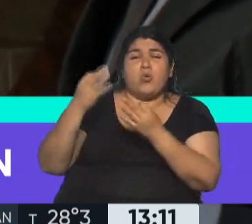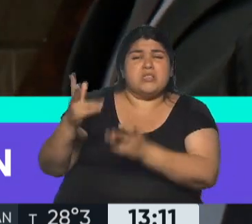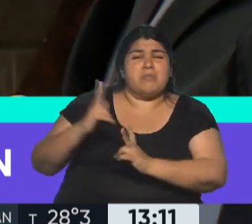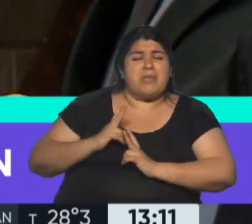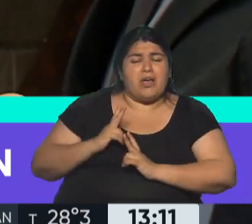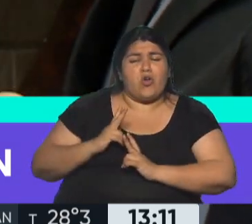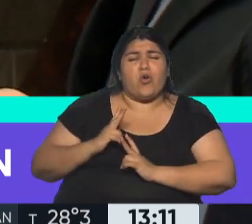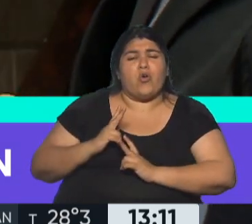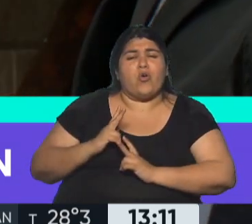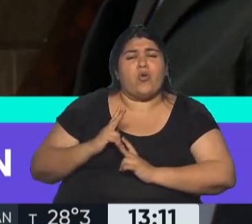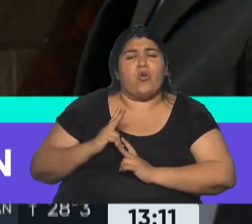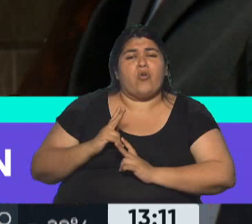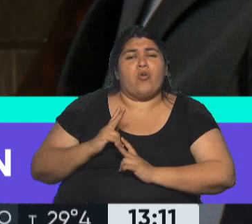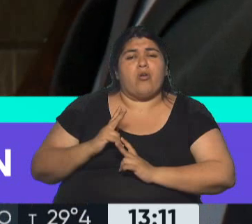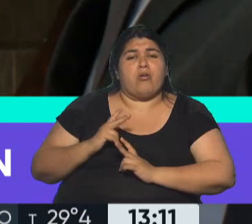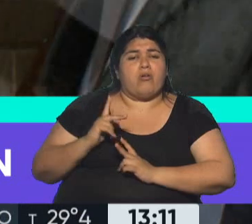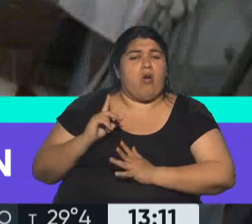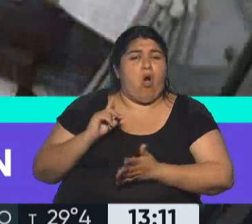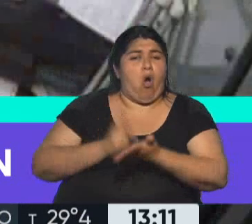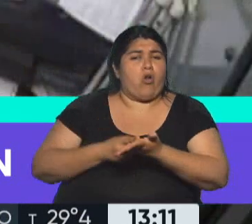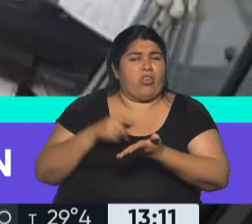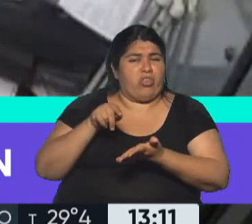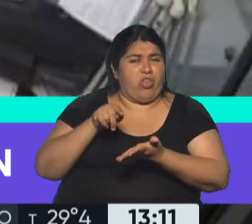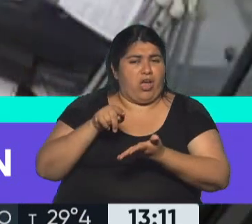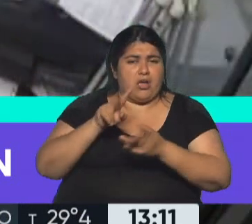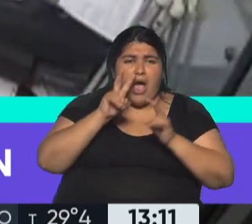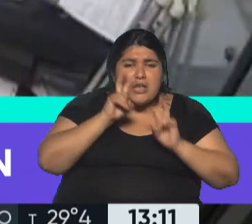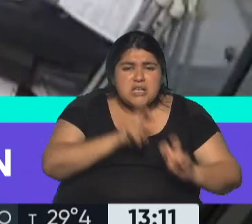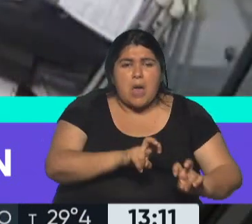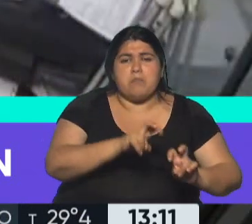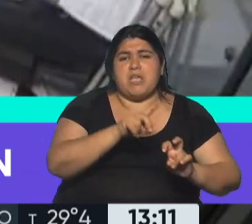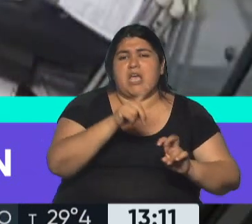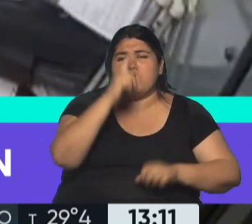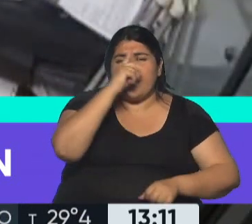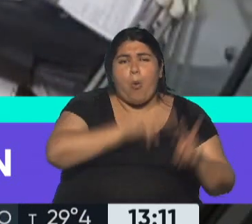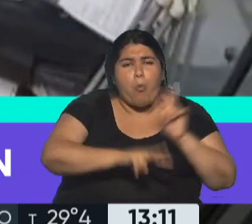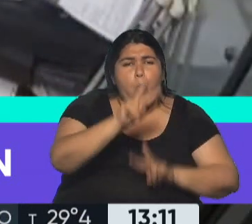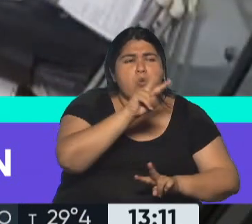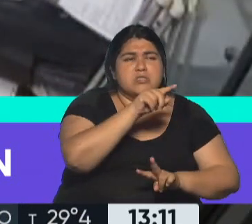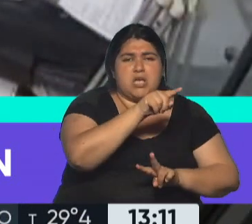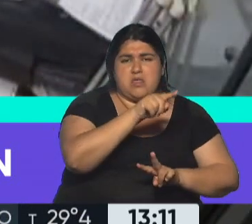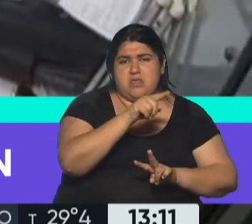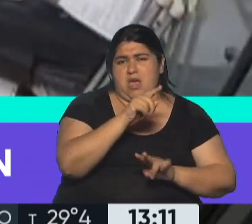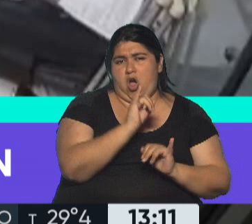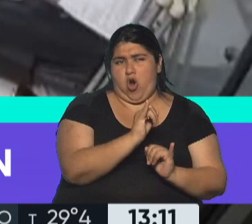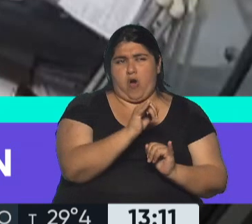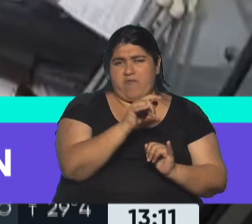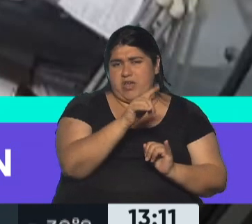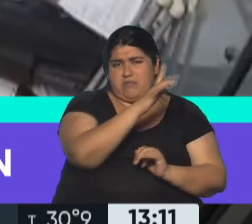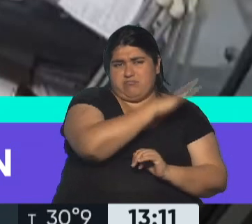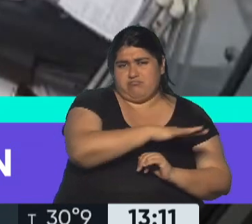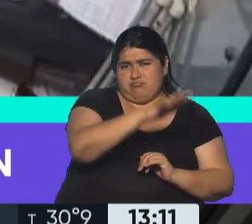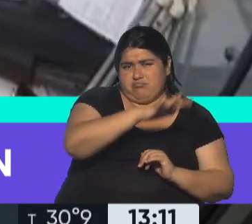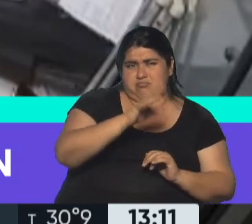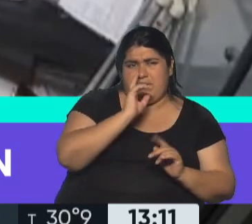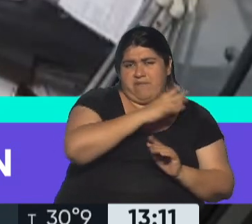abocaron a la orden, digamos, de allanamientos y búsqueda y demás por todos lados.